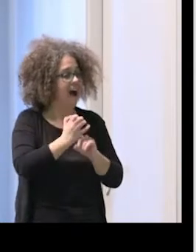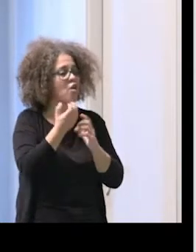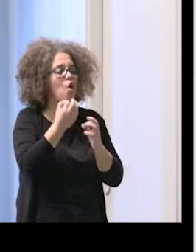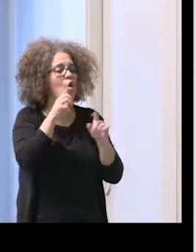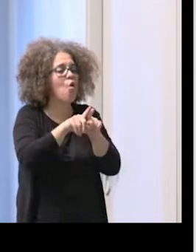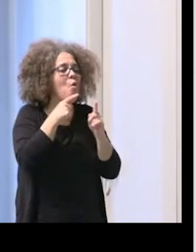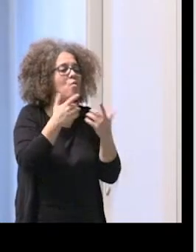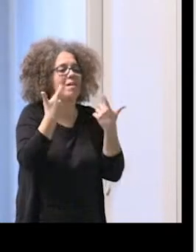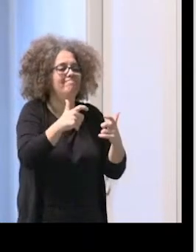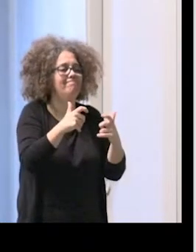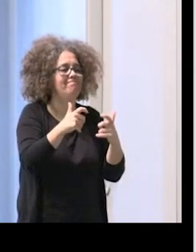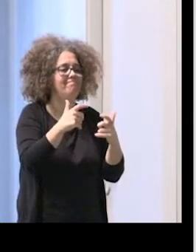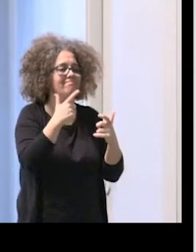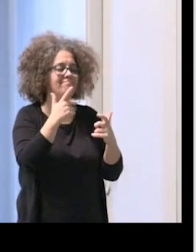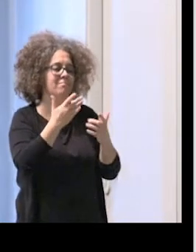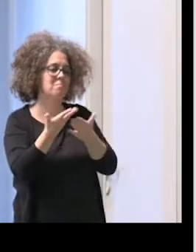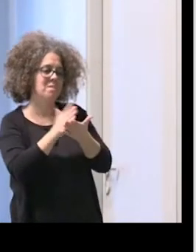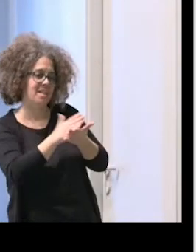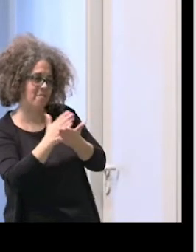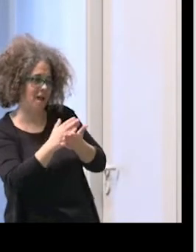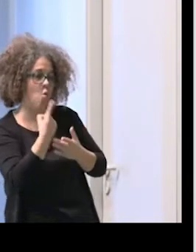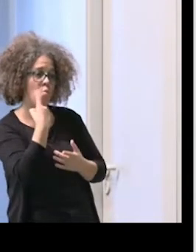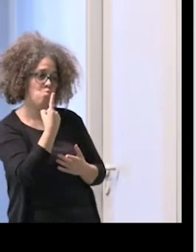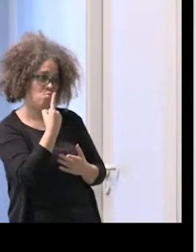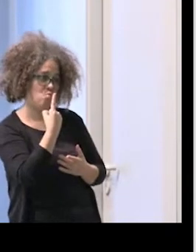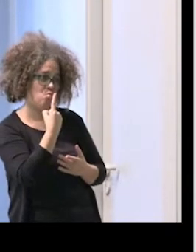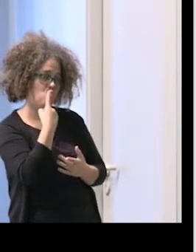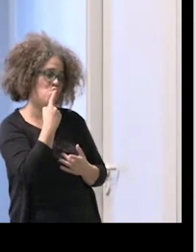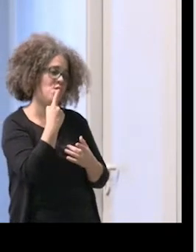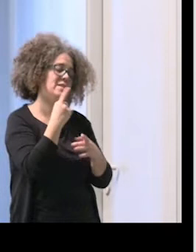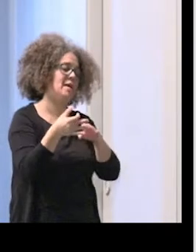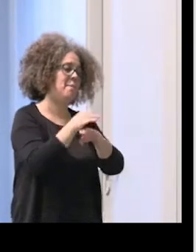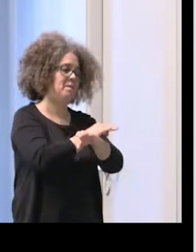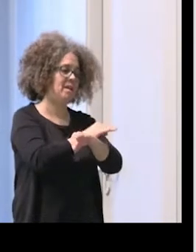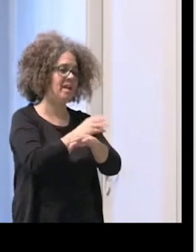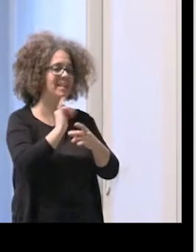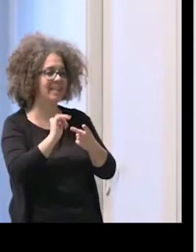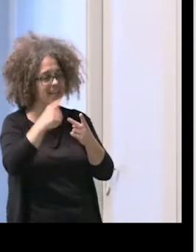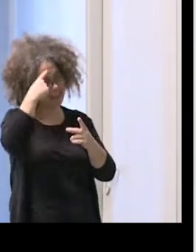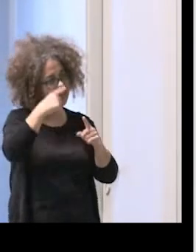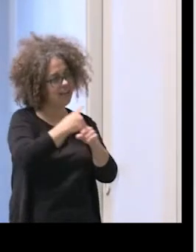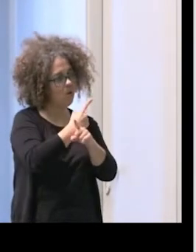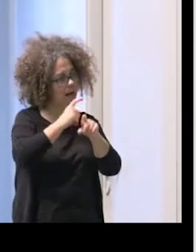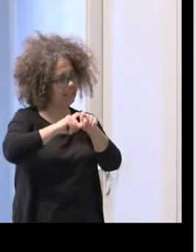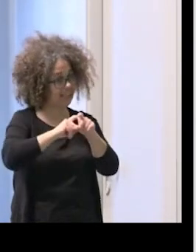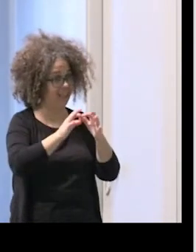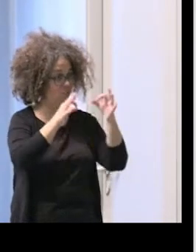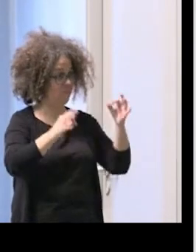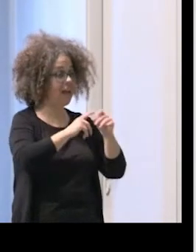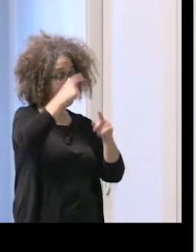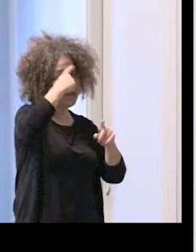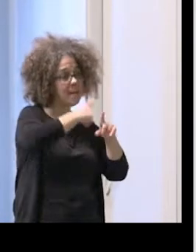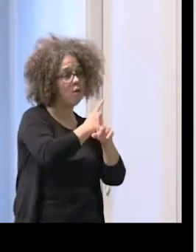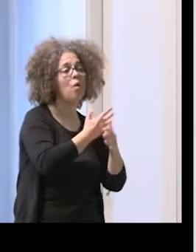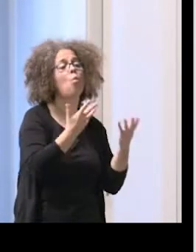células fetales, donde tenemos dos tipos de progenitores, uno que llamamos epitelial y otro neural. El neural nos produce